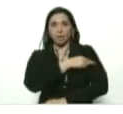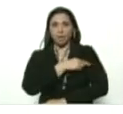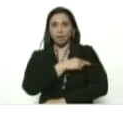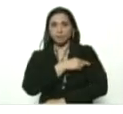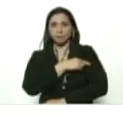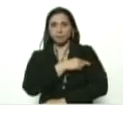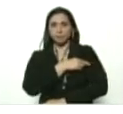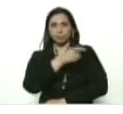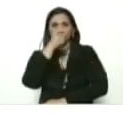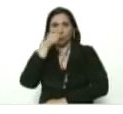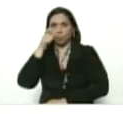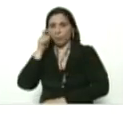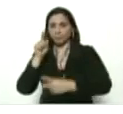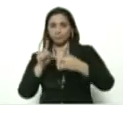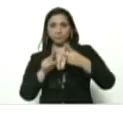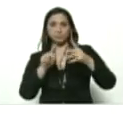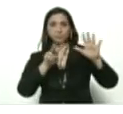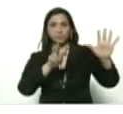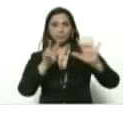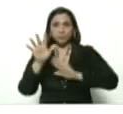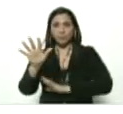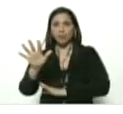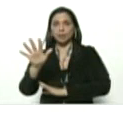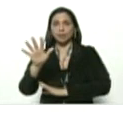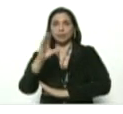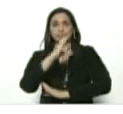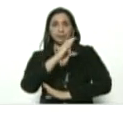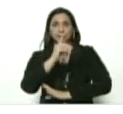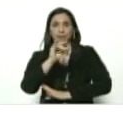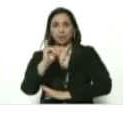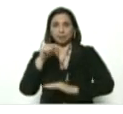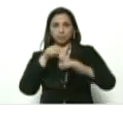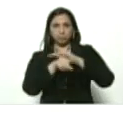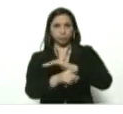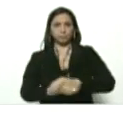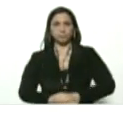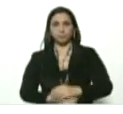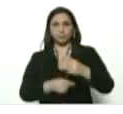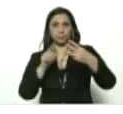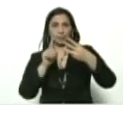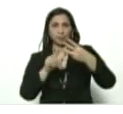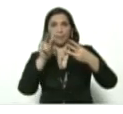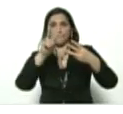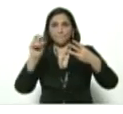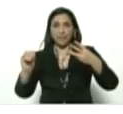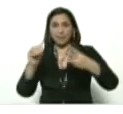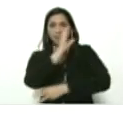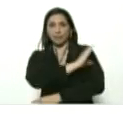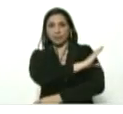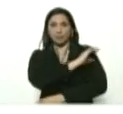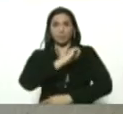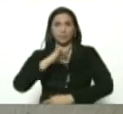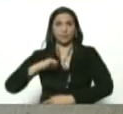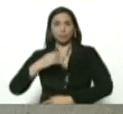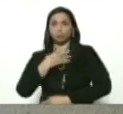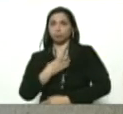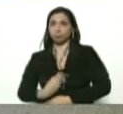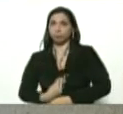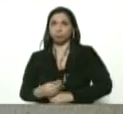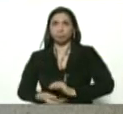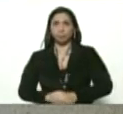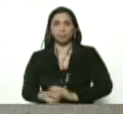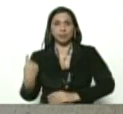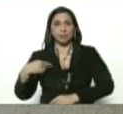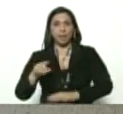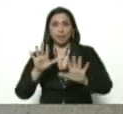hospitales centinelas 75 en centro de diagnóstico integral 20 en clínicas privadas y lamentablemente tenemos